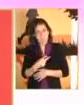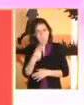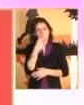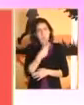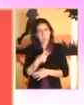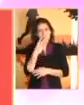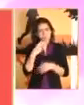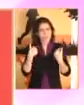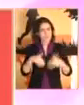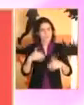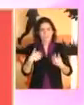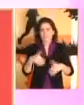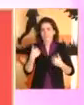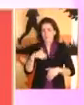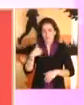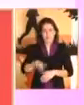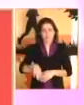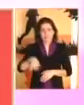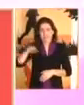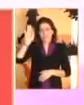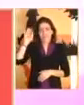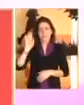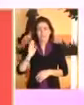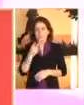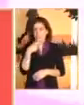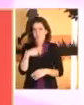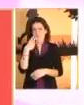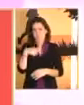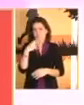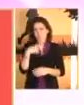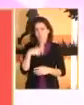una fumona desde... Tenía bodoque en mi cama.